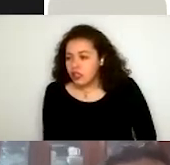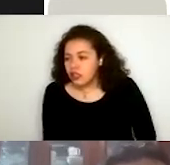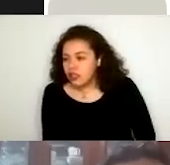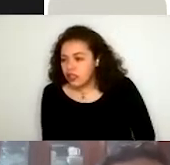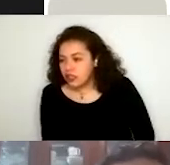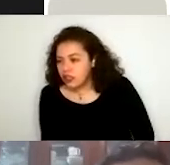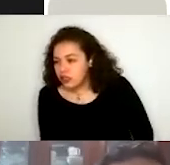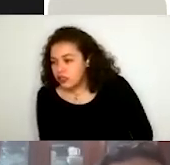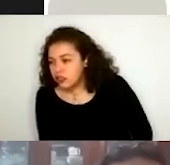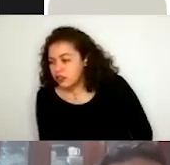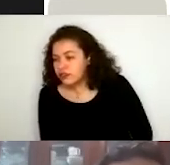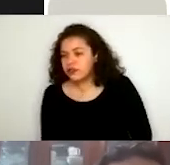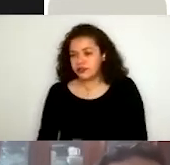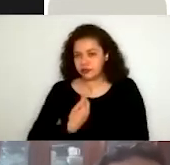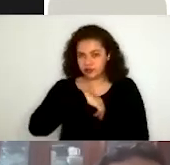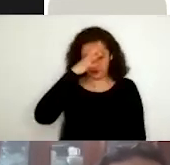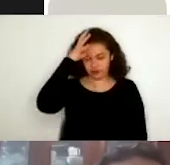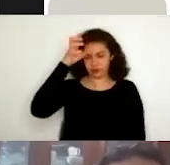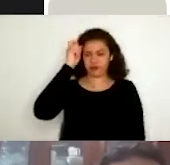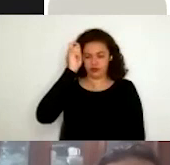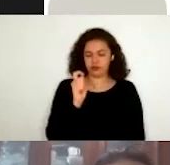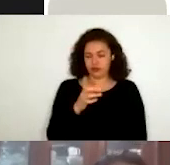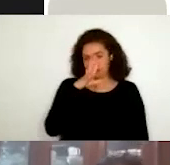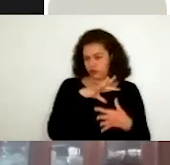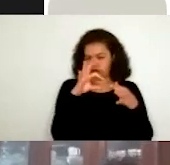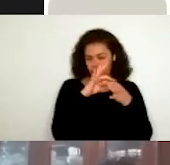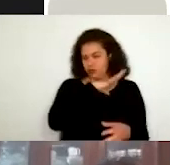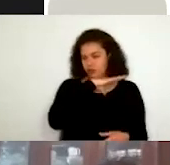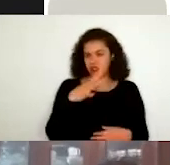Como veíamos en los términos, nos pide una descripción general.